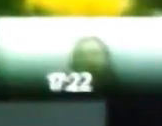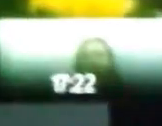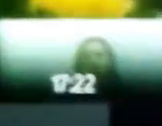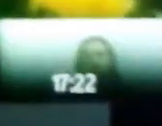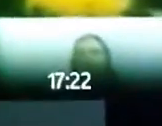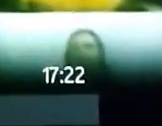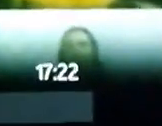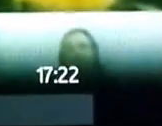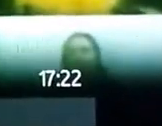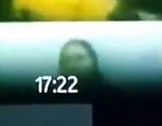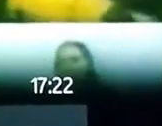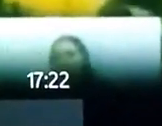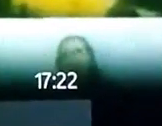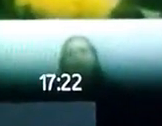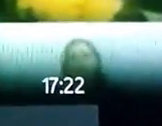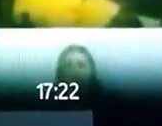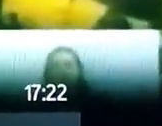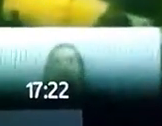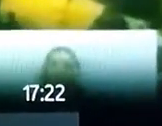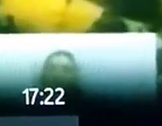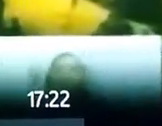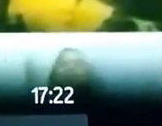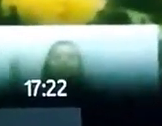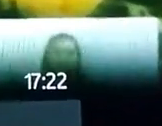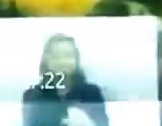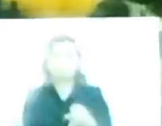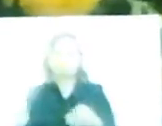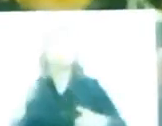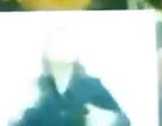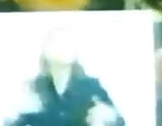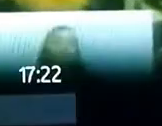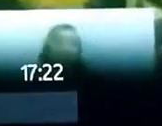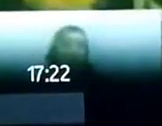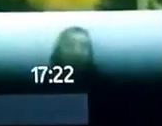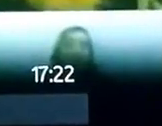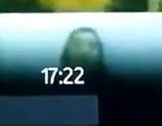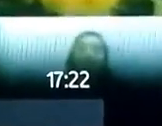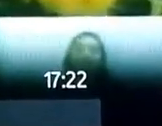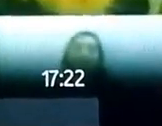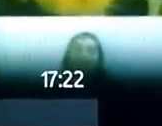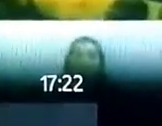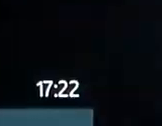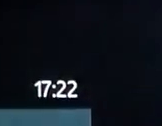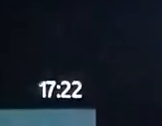a por el pueblo salvadoreño para el ejercicio del poder.